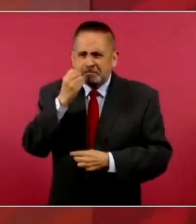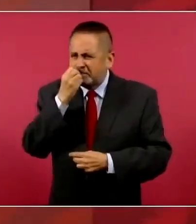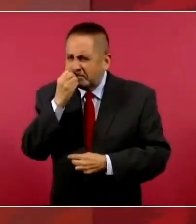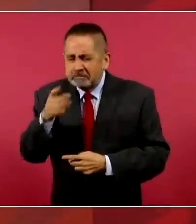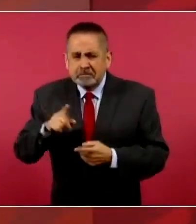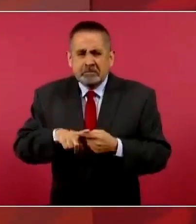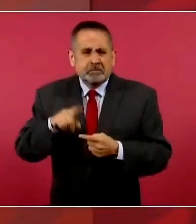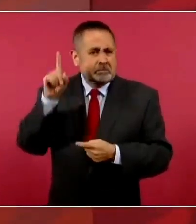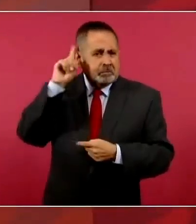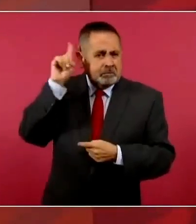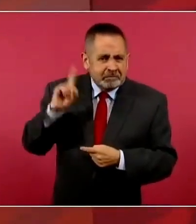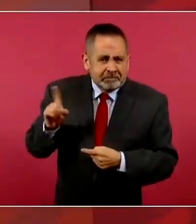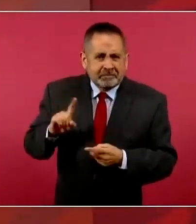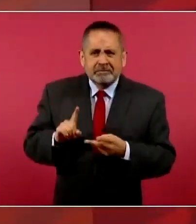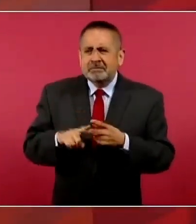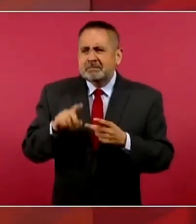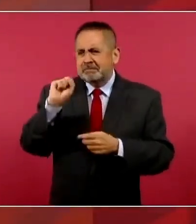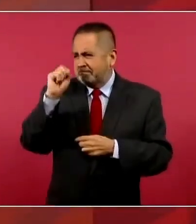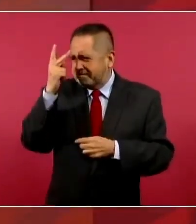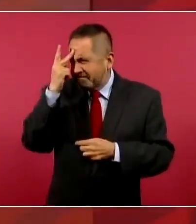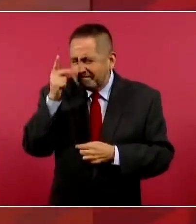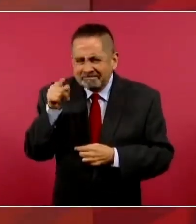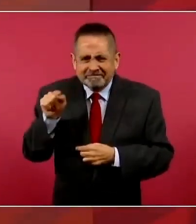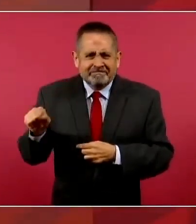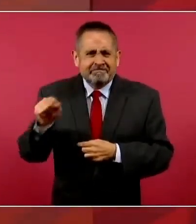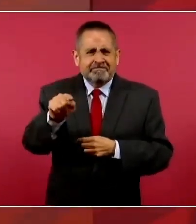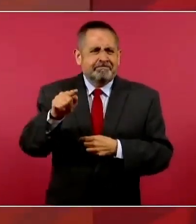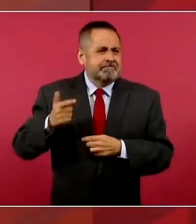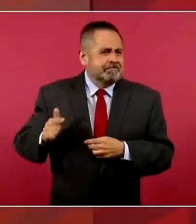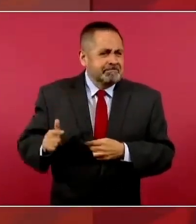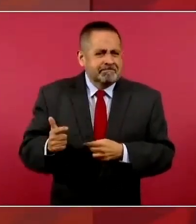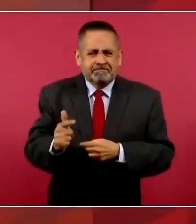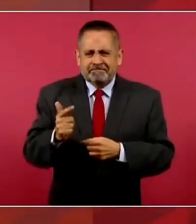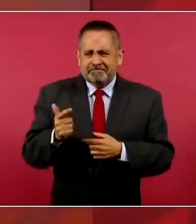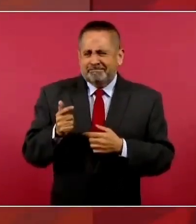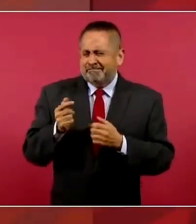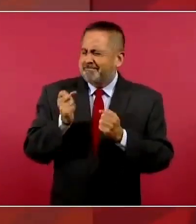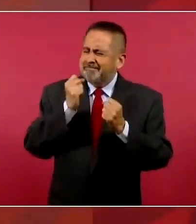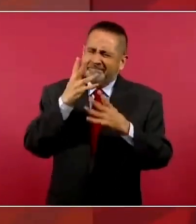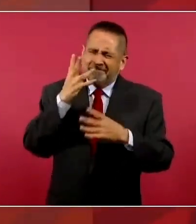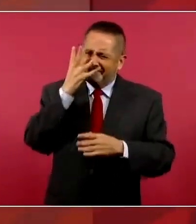a Zacatecas o a San Luis o a Guanajuato, entonces